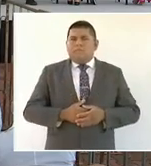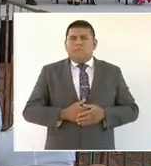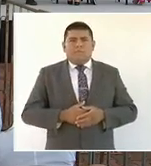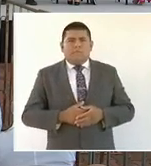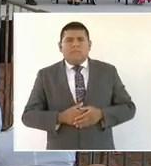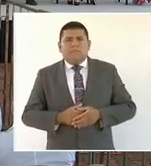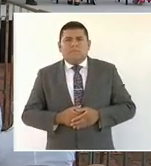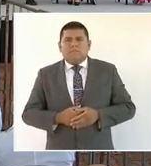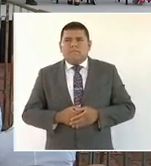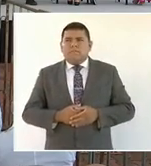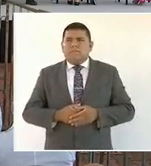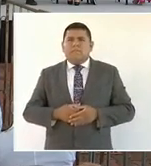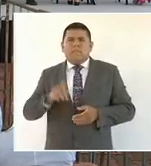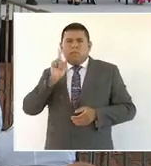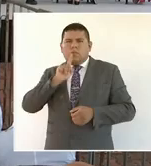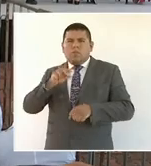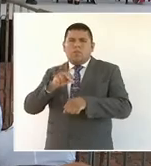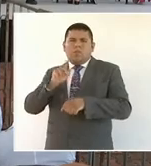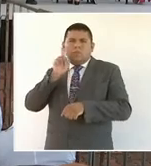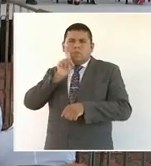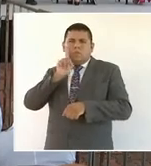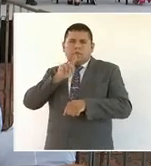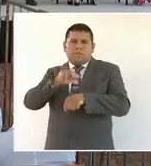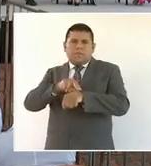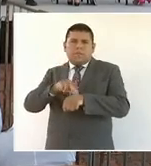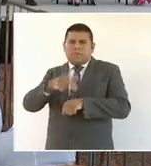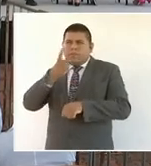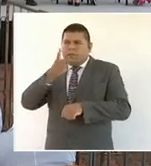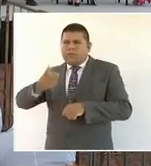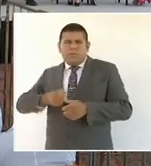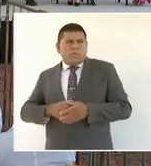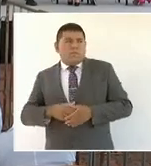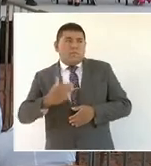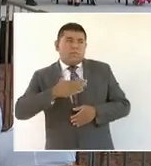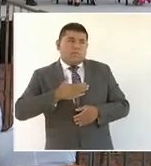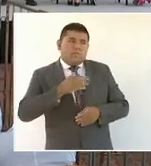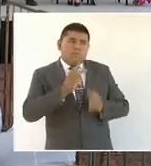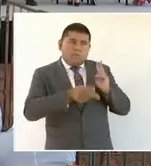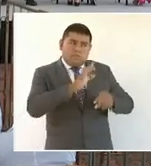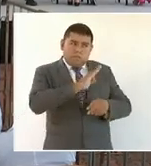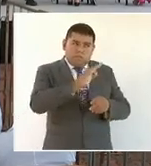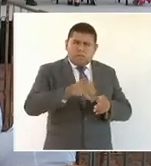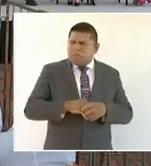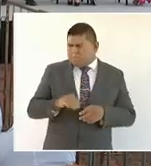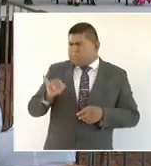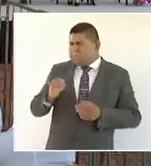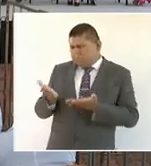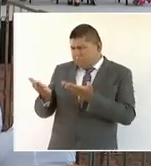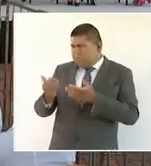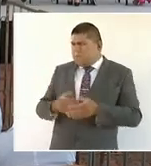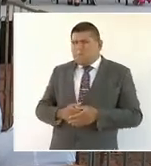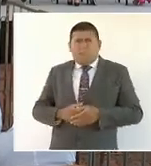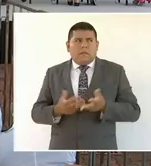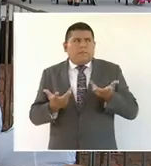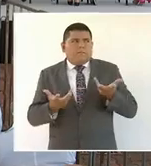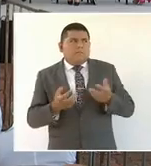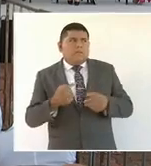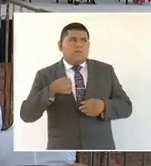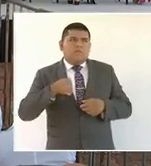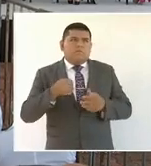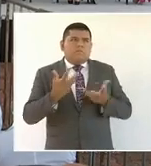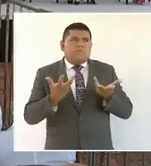dijo una doctora, me dijo, ¿puedo hablar con usted? Sí, habla. No, pero es que lo quiero